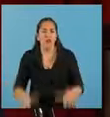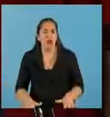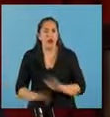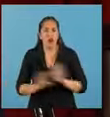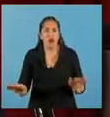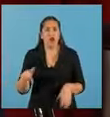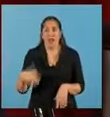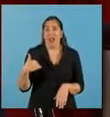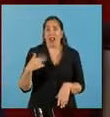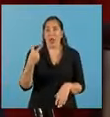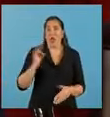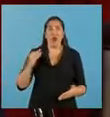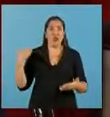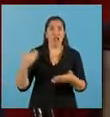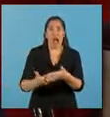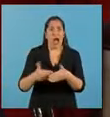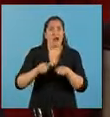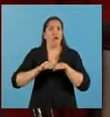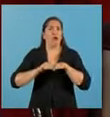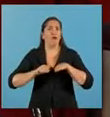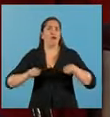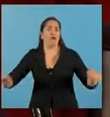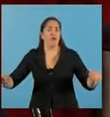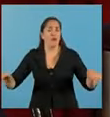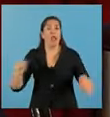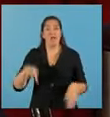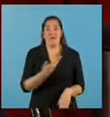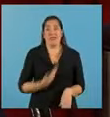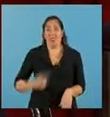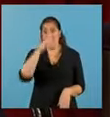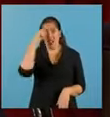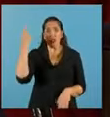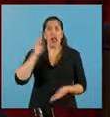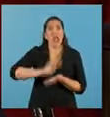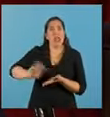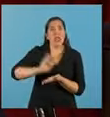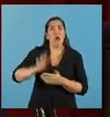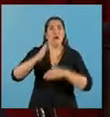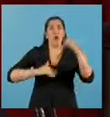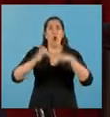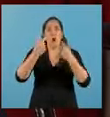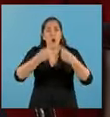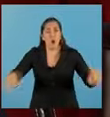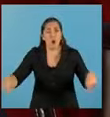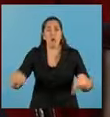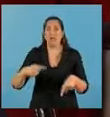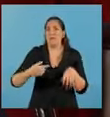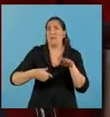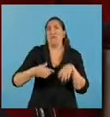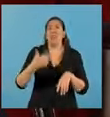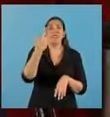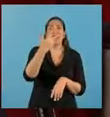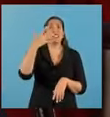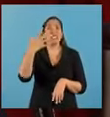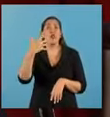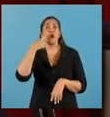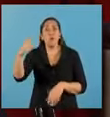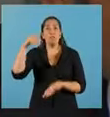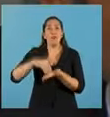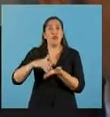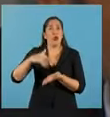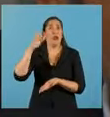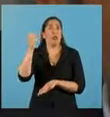recesión profunda. El Estado Nacional registra una deuda en materia de obras públicas de más de 35.000 millones de